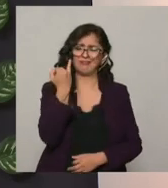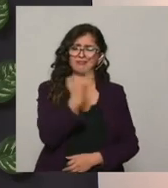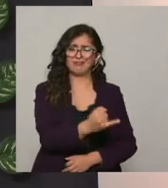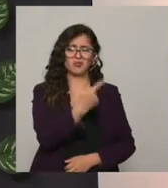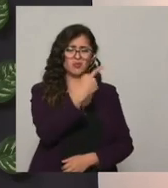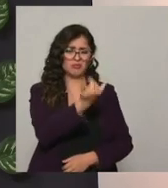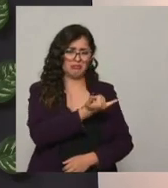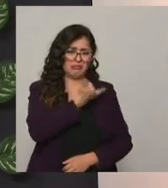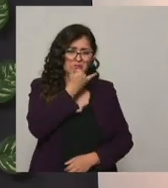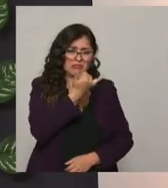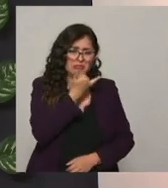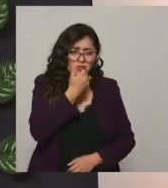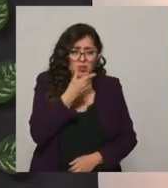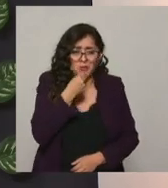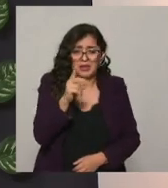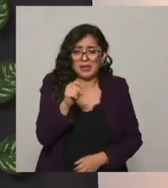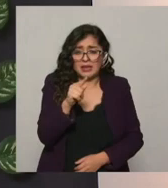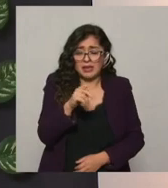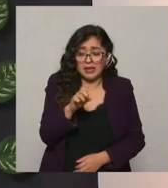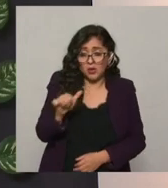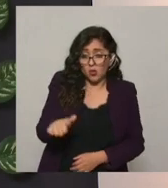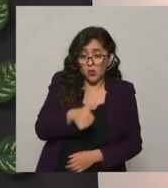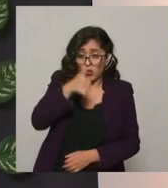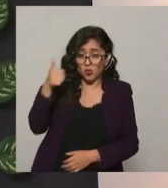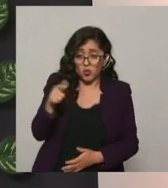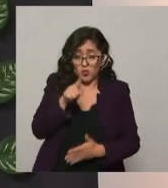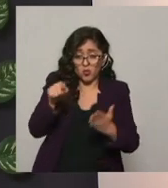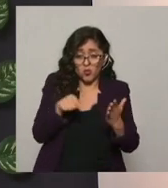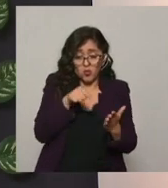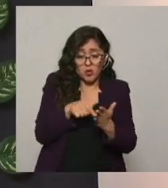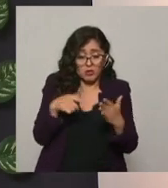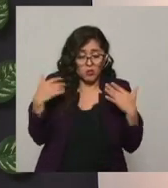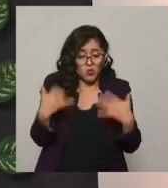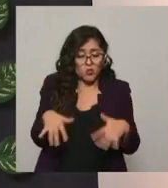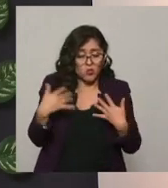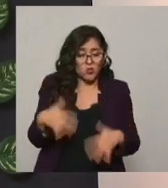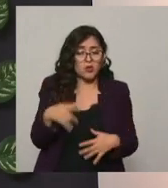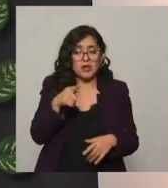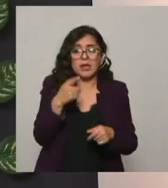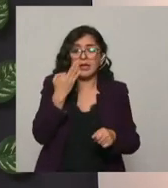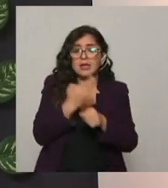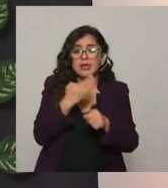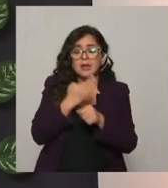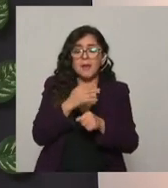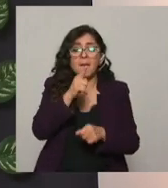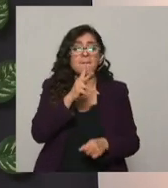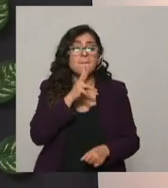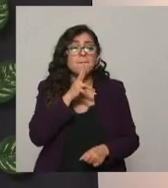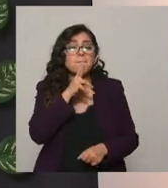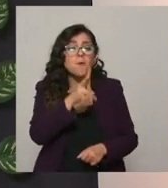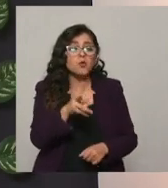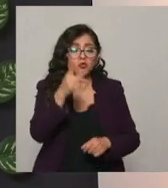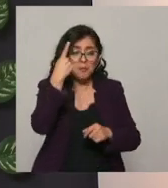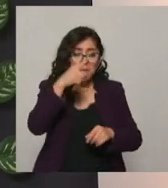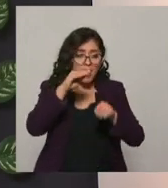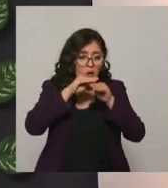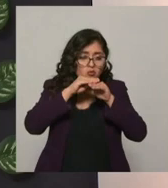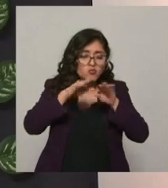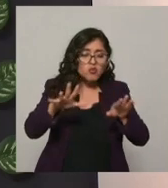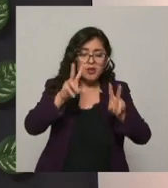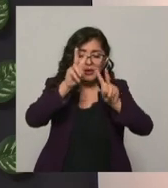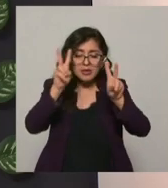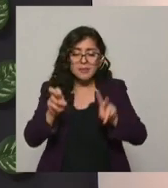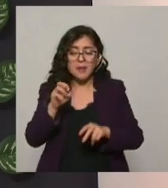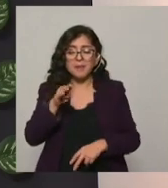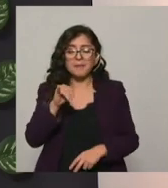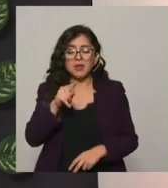tal Dante, pero hubo otros espacios donde no, o sea, donde prácticamente se le dio voz a que él difundiera toda una serie de mitos y